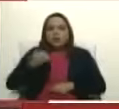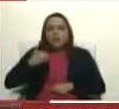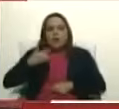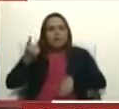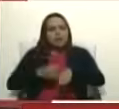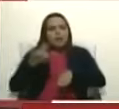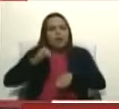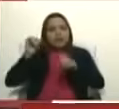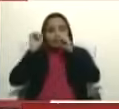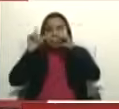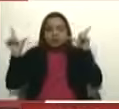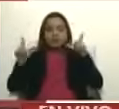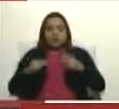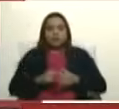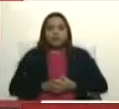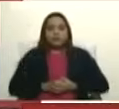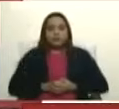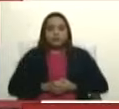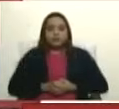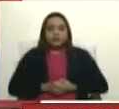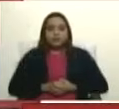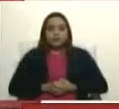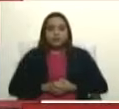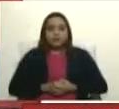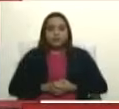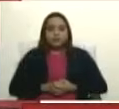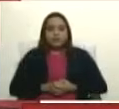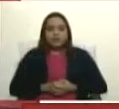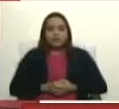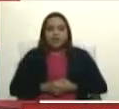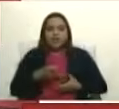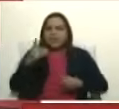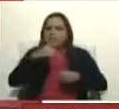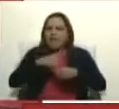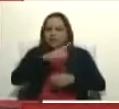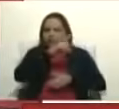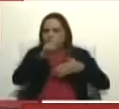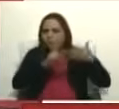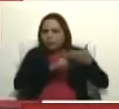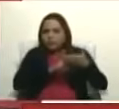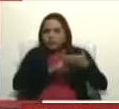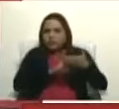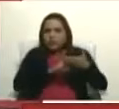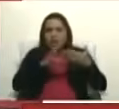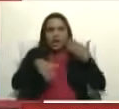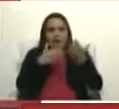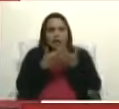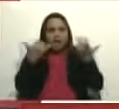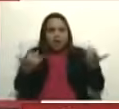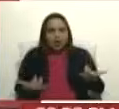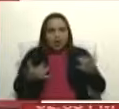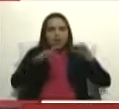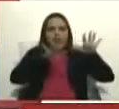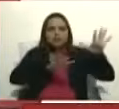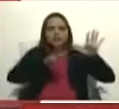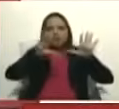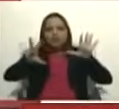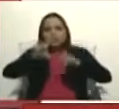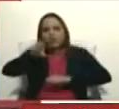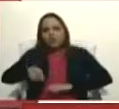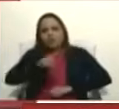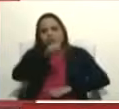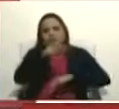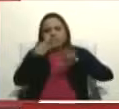despertar. Resultados inobjetables. Aquí está hasta ahora, con el